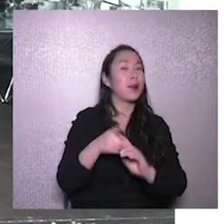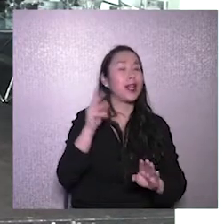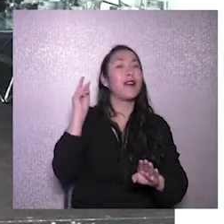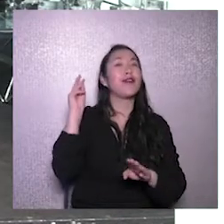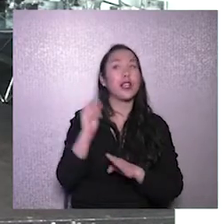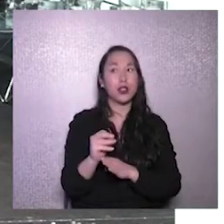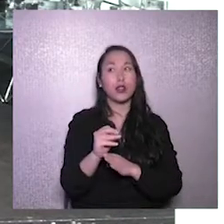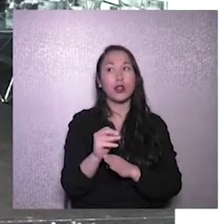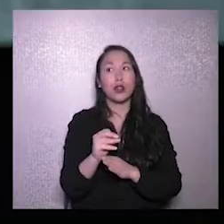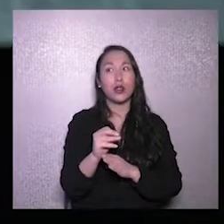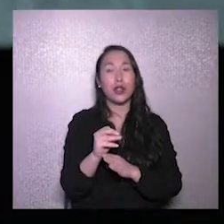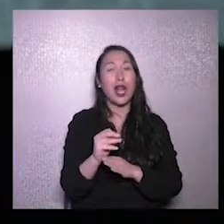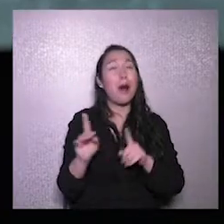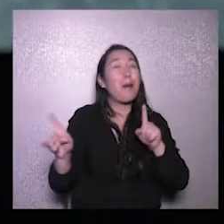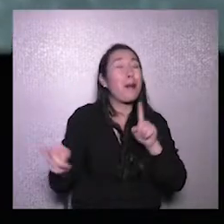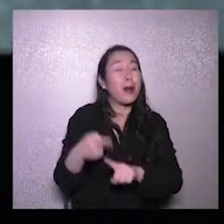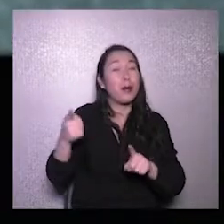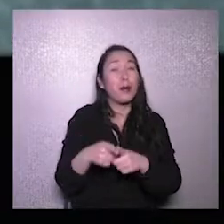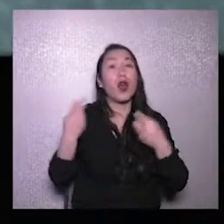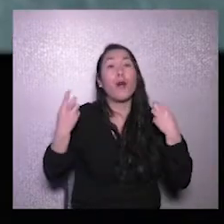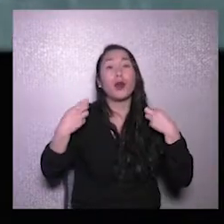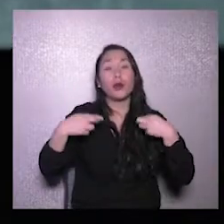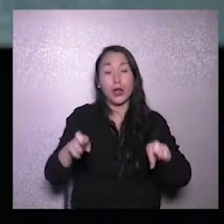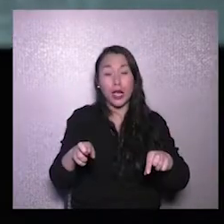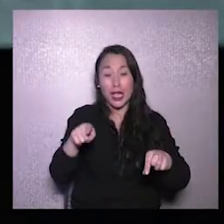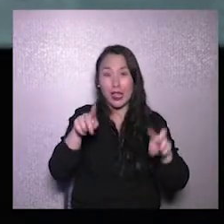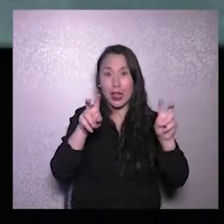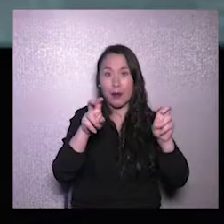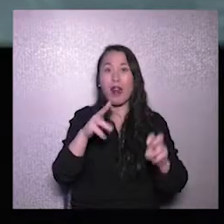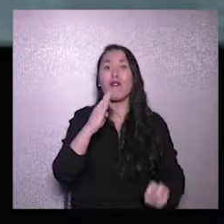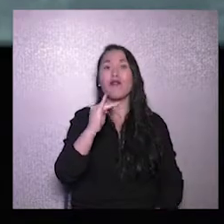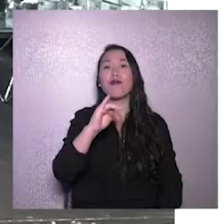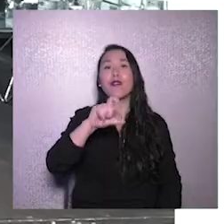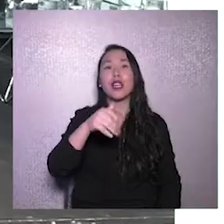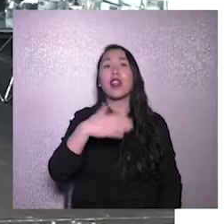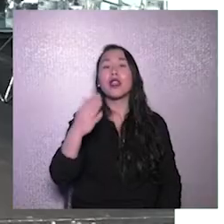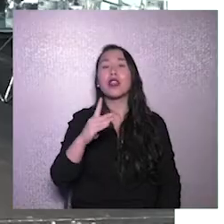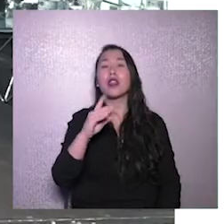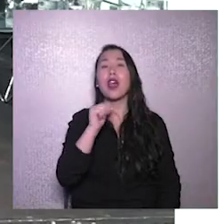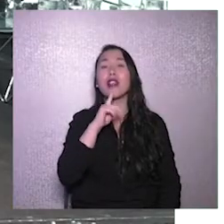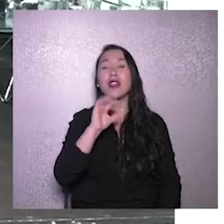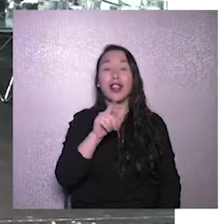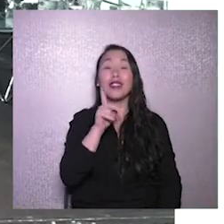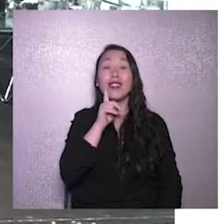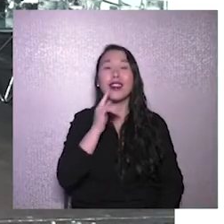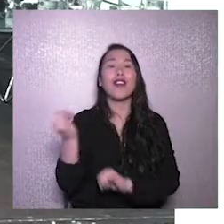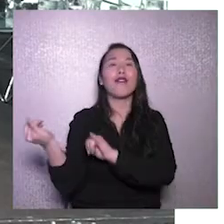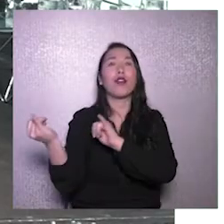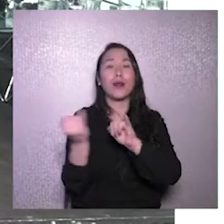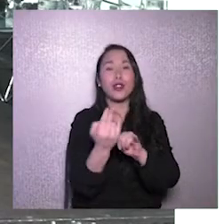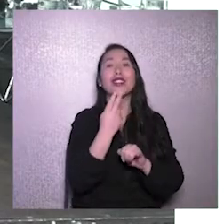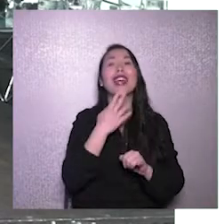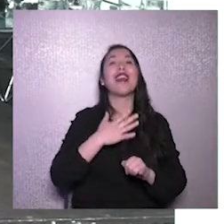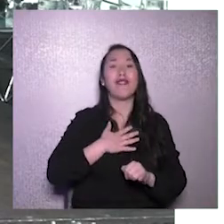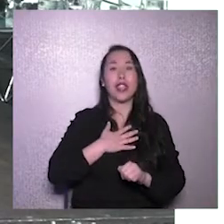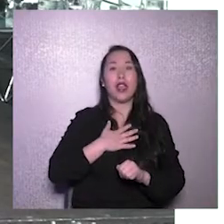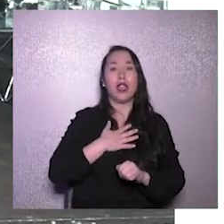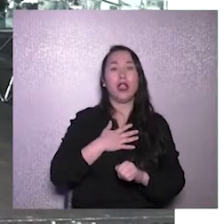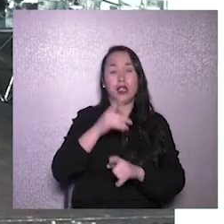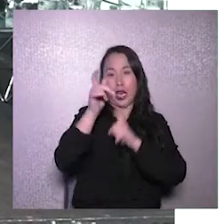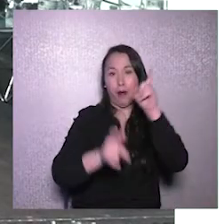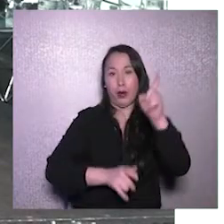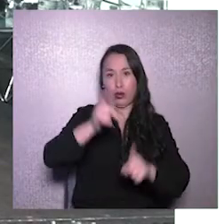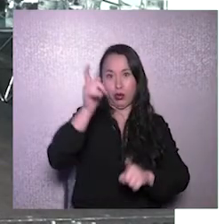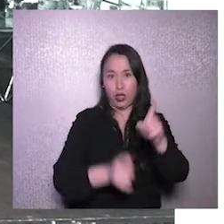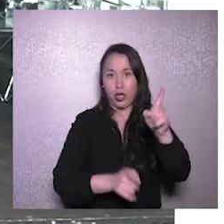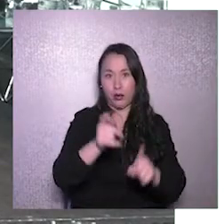la primera oportunidad que nos abre este tema del Big Data es poder contar con información de la vida de nuestros pacientes, de la vida de nuestros